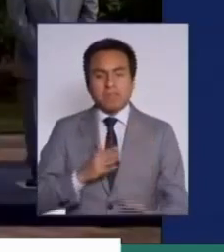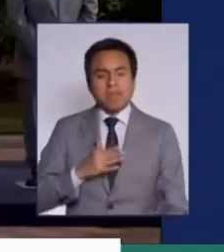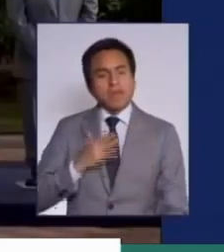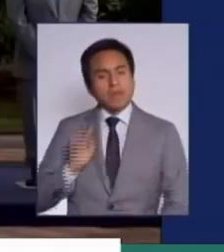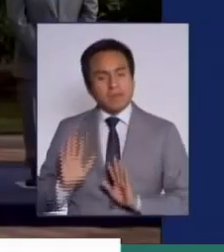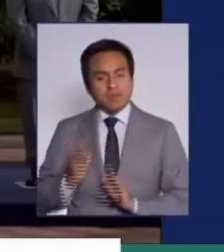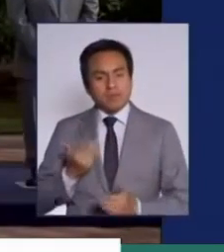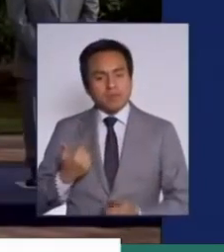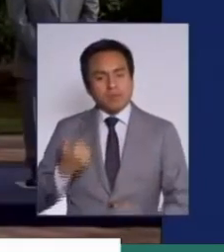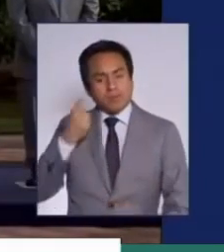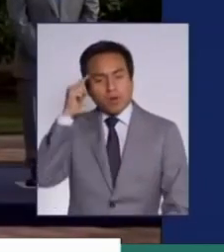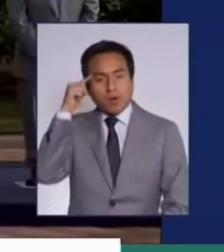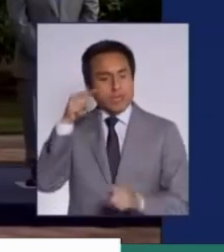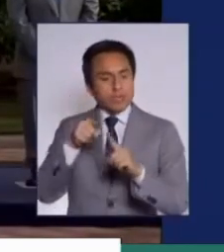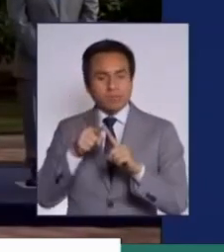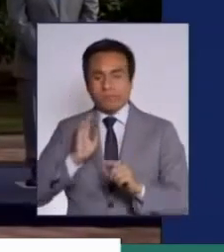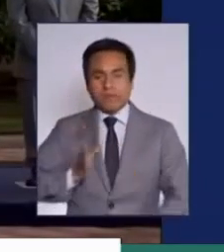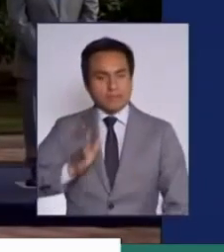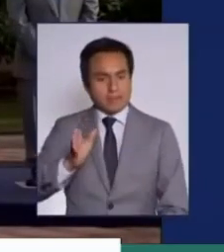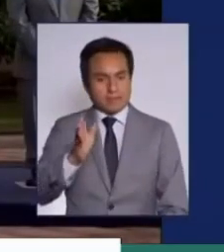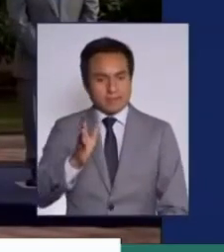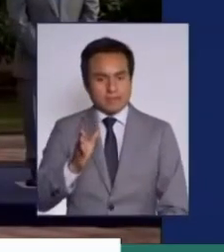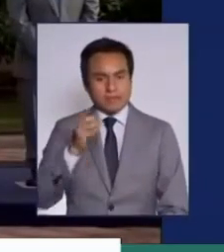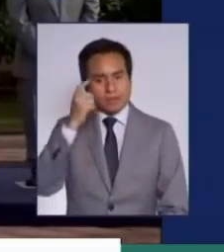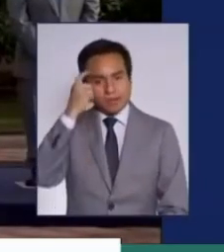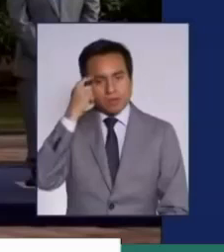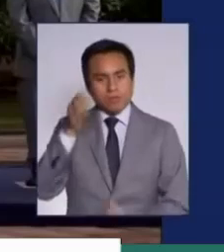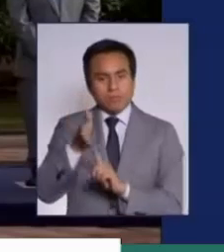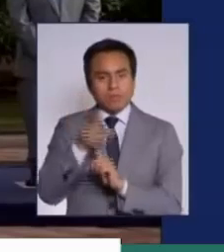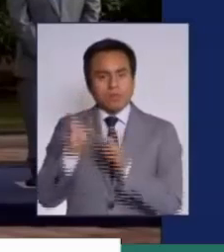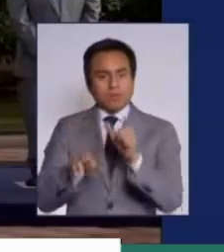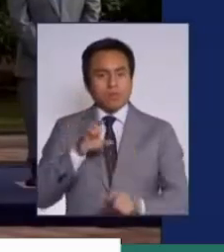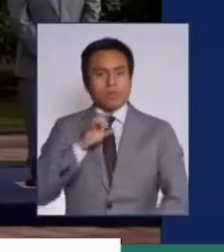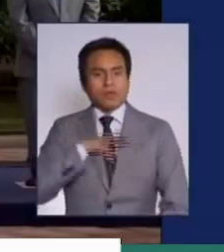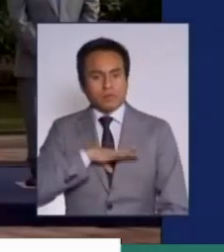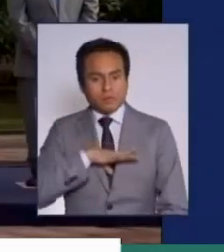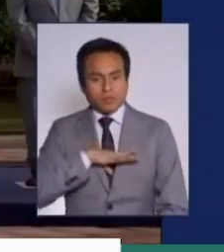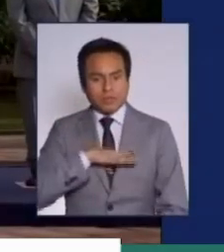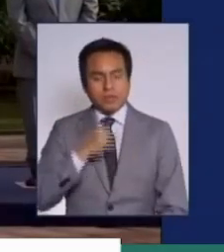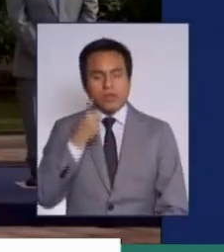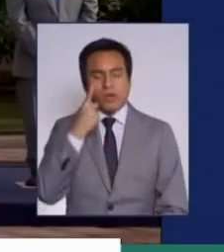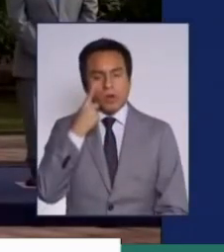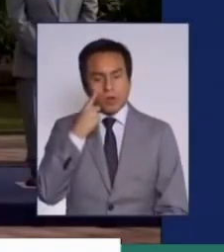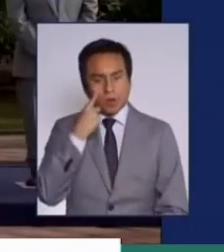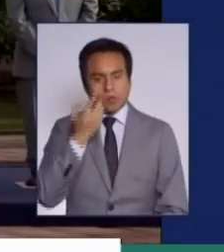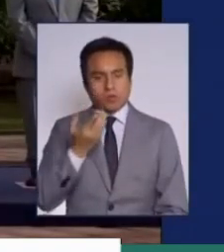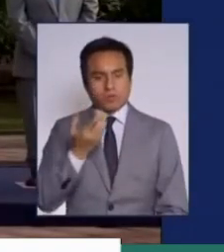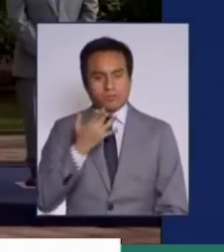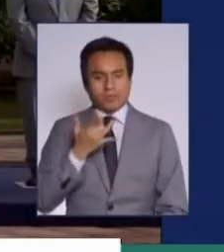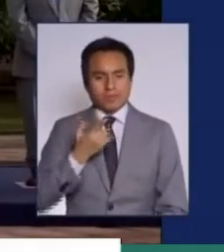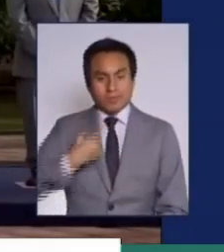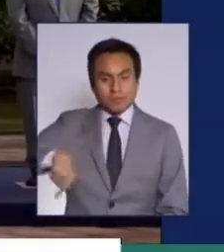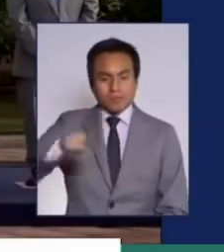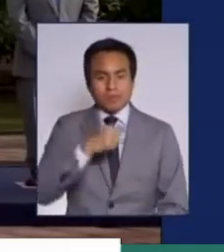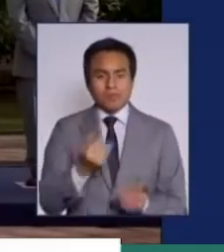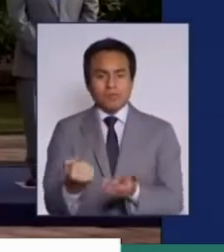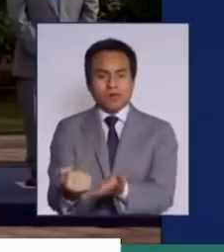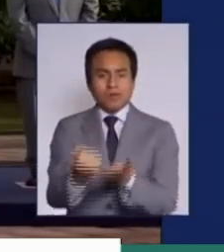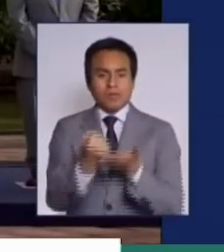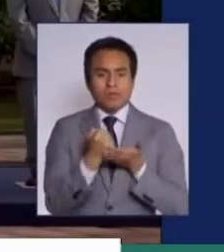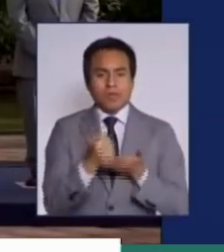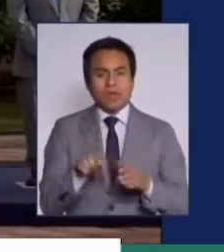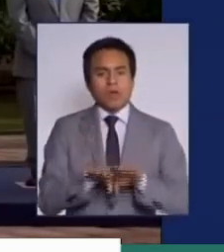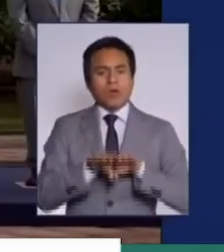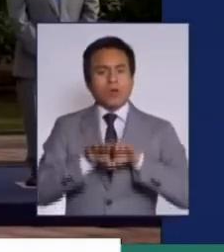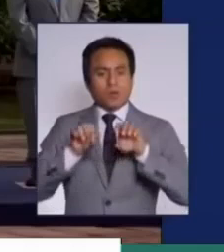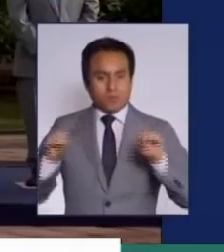presidente que hoy tenemos, él es solamente signo peso. No ve el resto de la gente cómo está